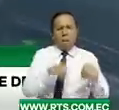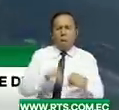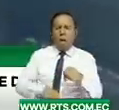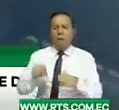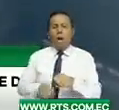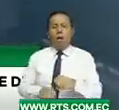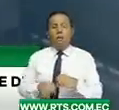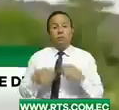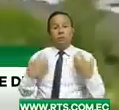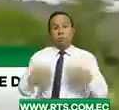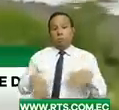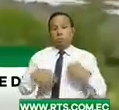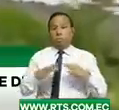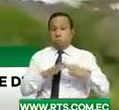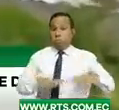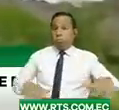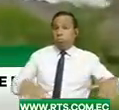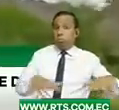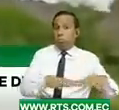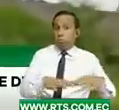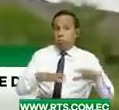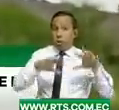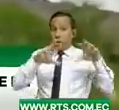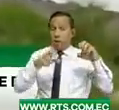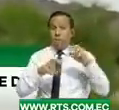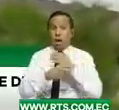es prohibida en Nueva